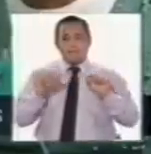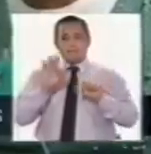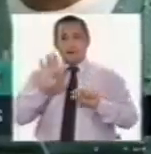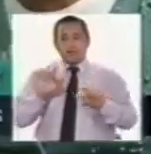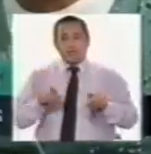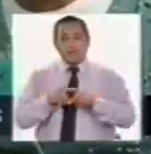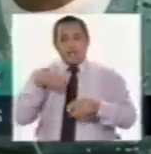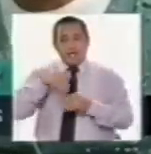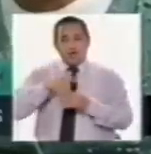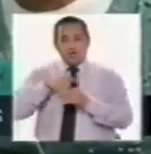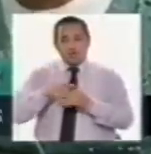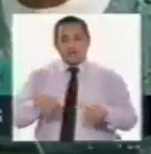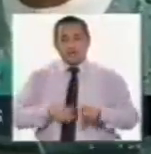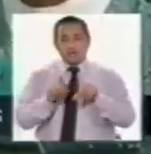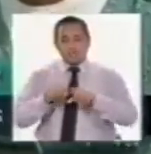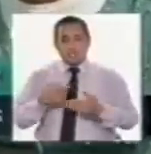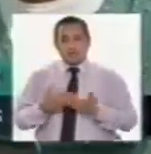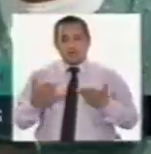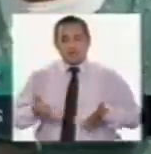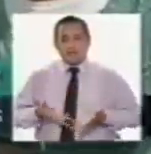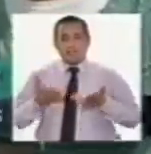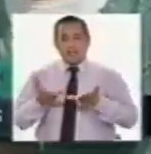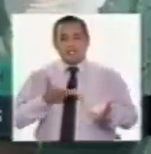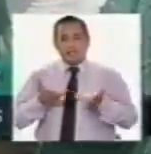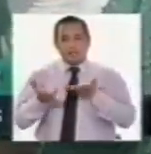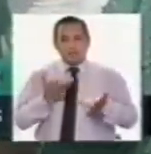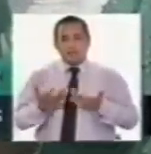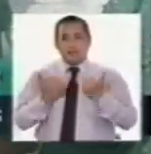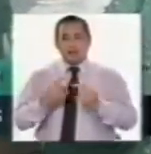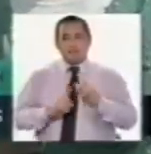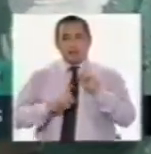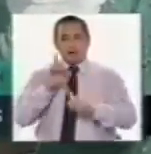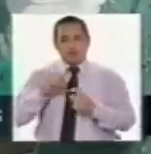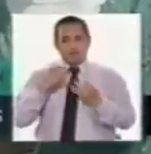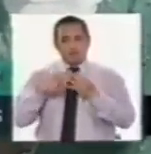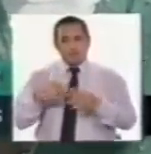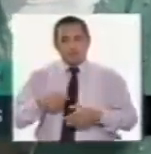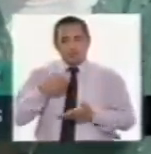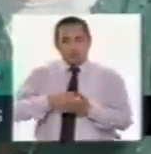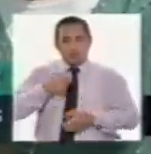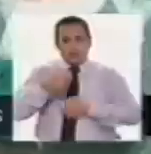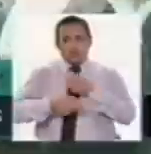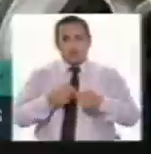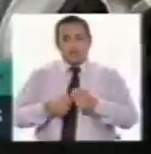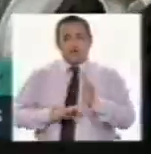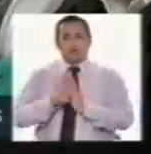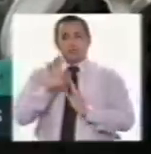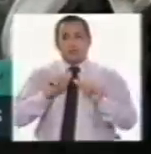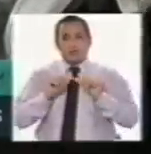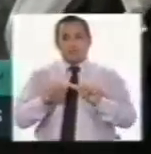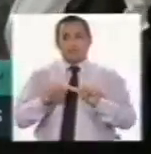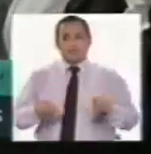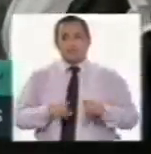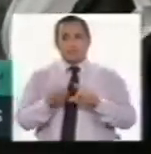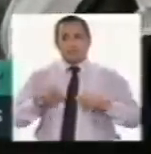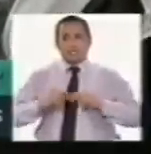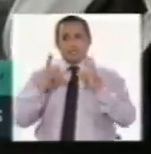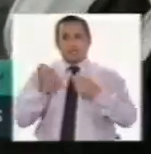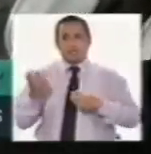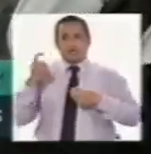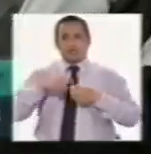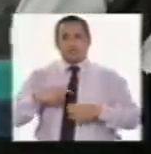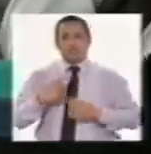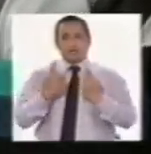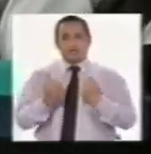a ahorran que esos recursos les pueden servir para alguna inversión pequeña y así ir avanzando el tema de la inclusión